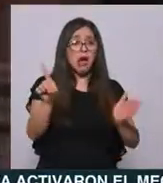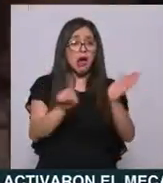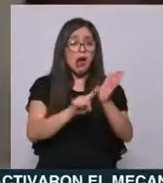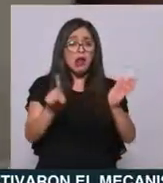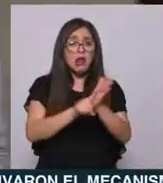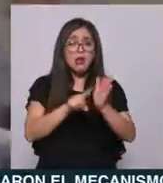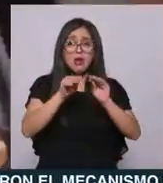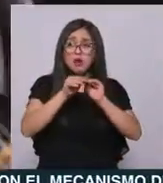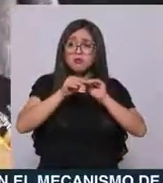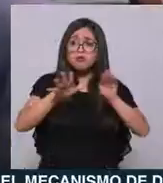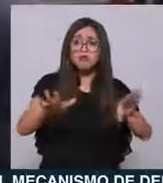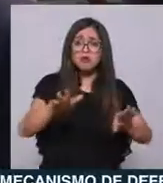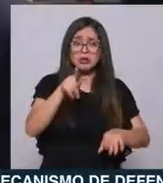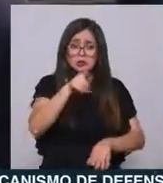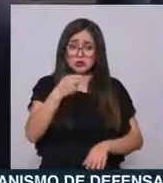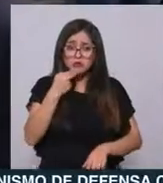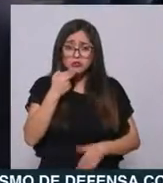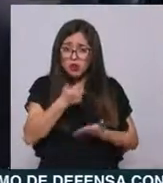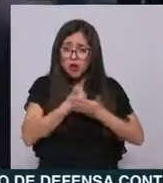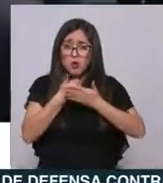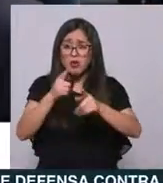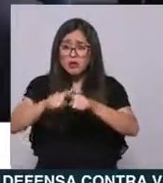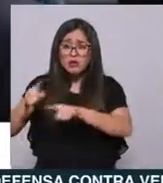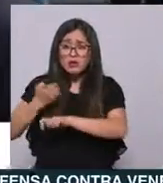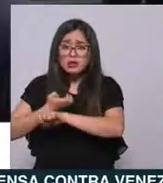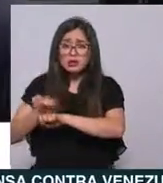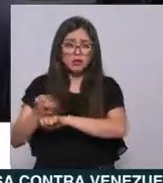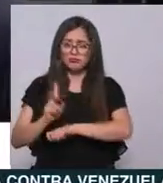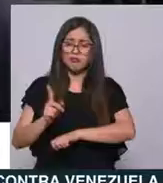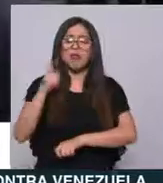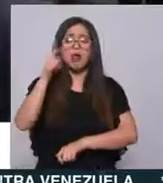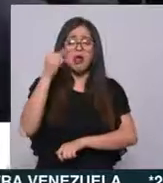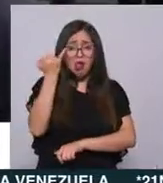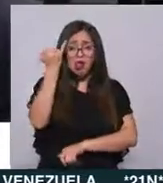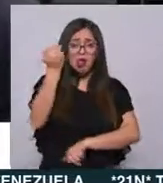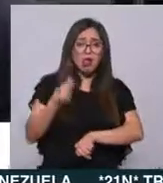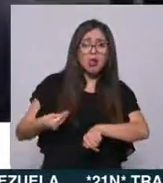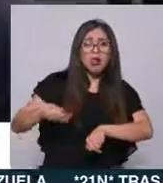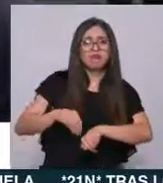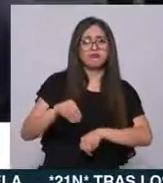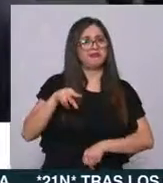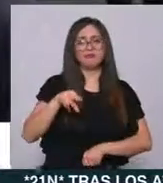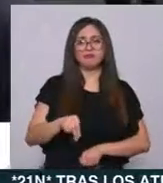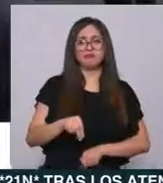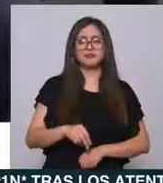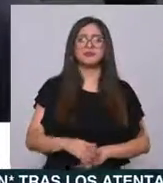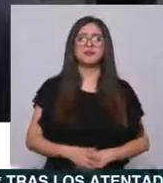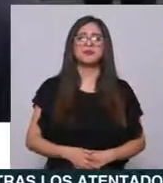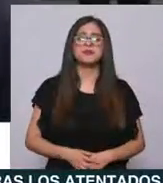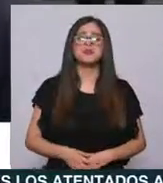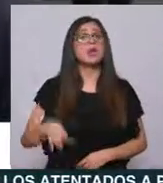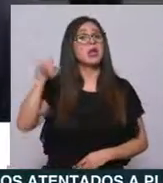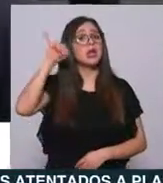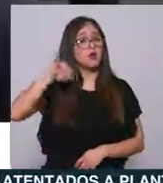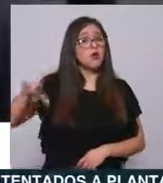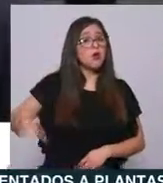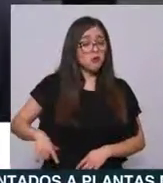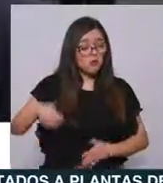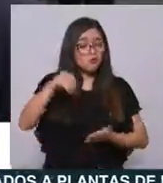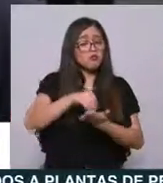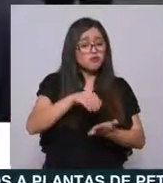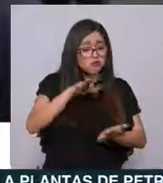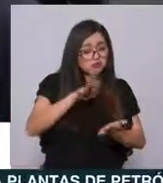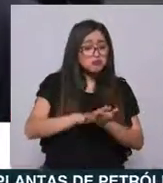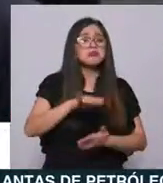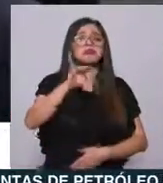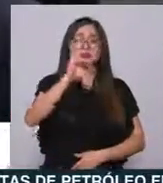una simulación. Y dio una serie de datos puntuales que permiten acreditar que en efecto se